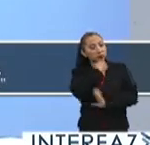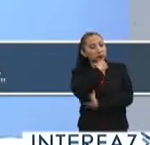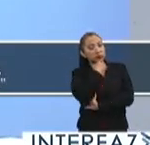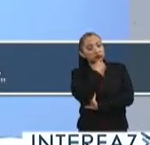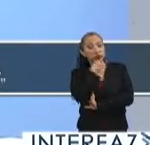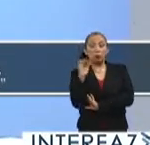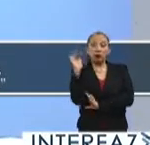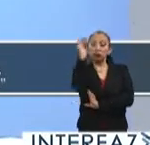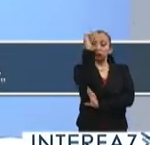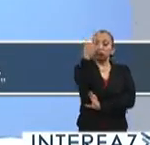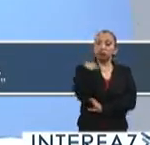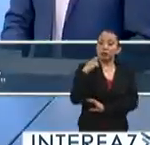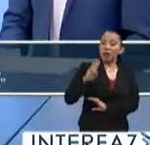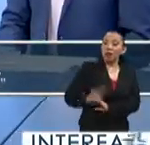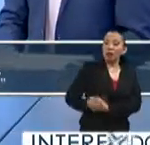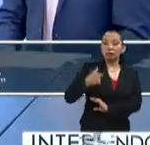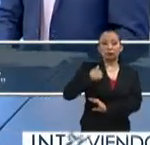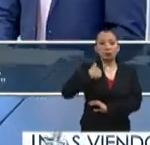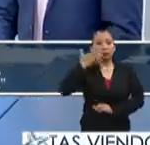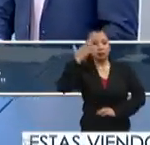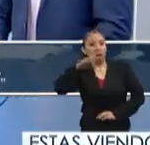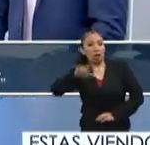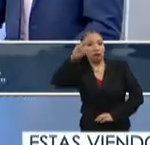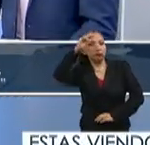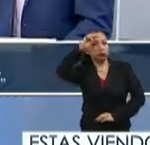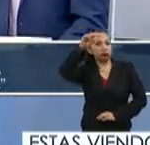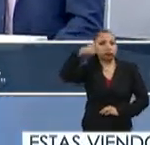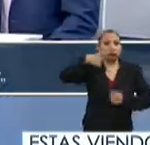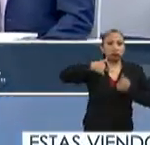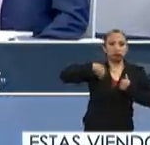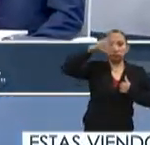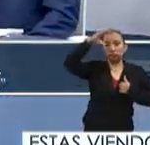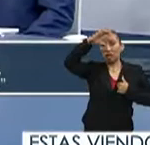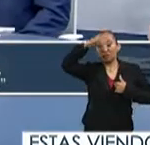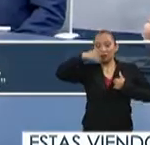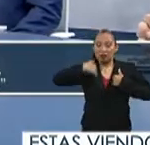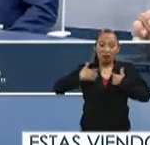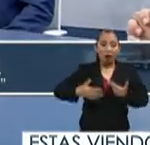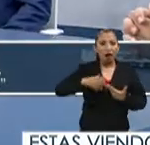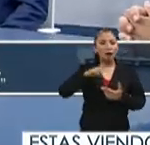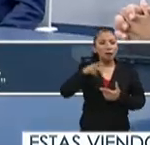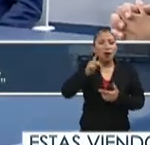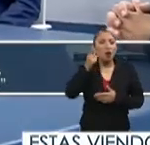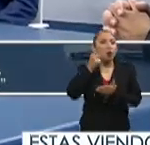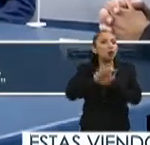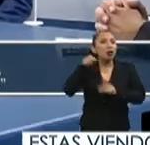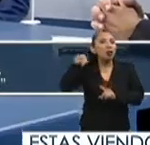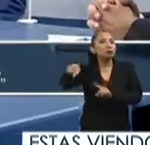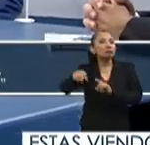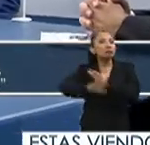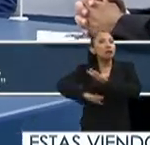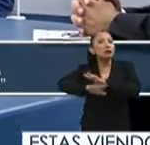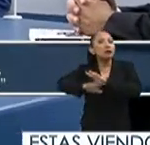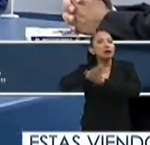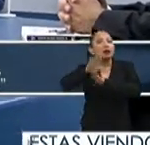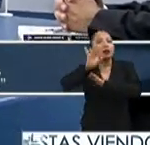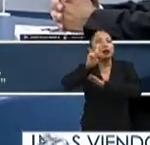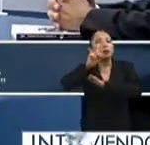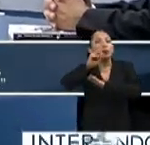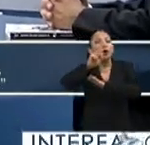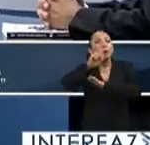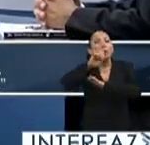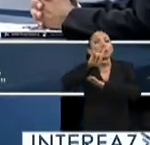los grandes ostentadores de la verdad, pero muchas veces están basados nada más que en la probabilidad y